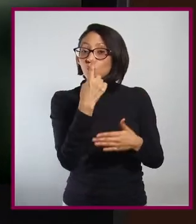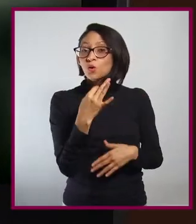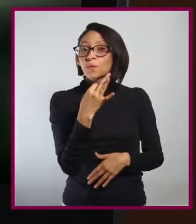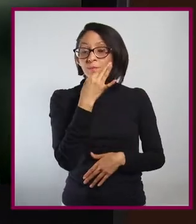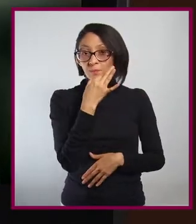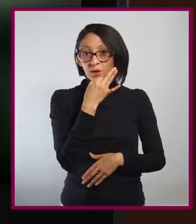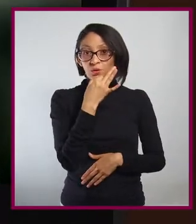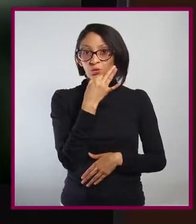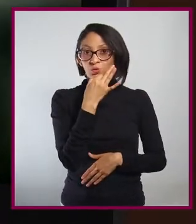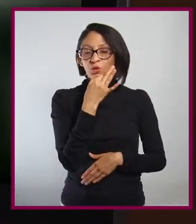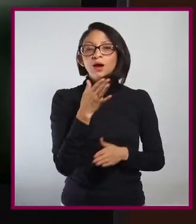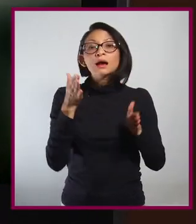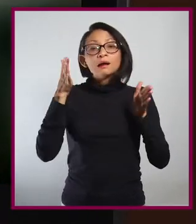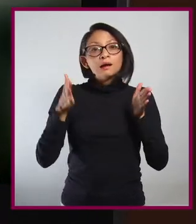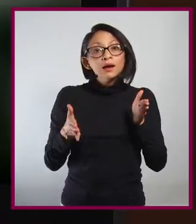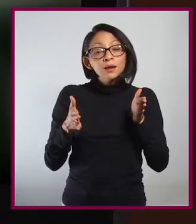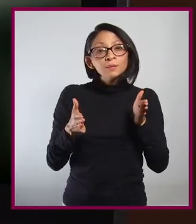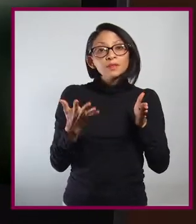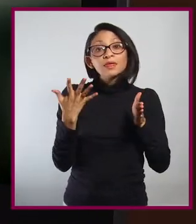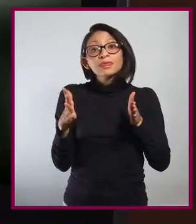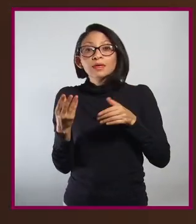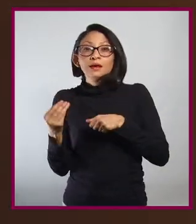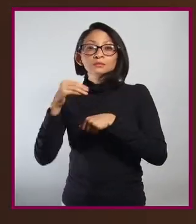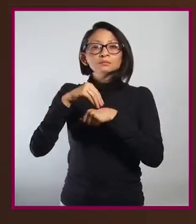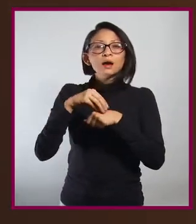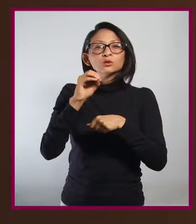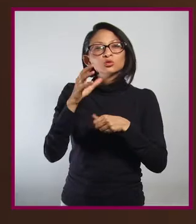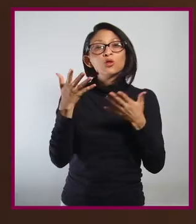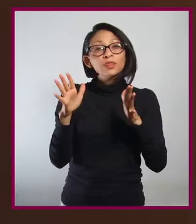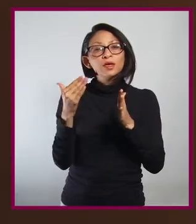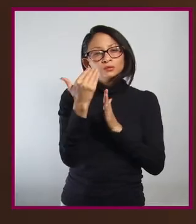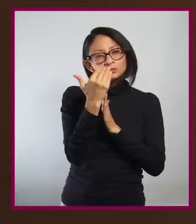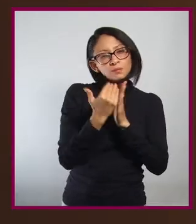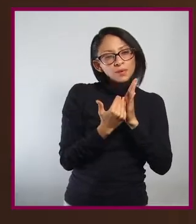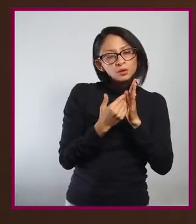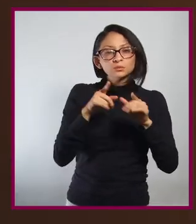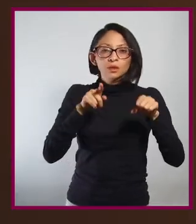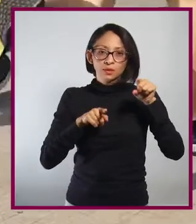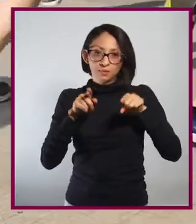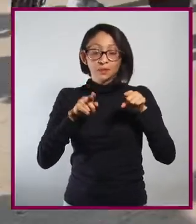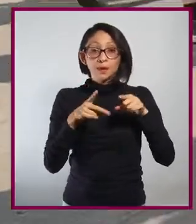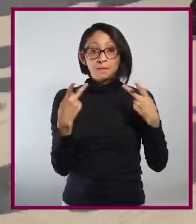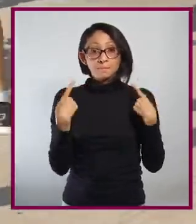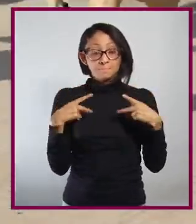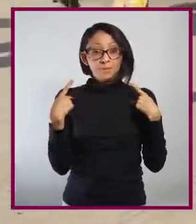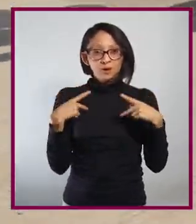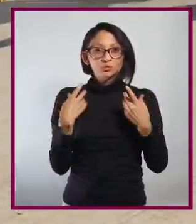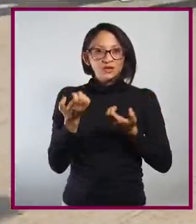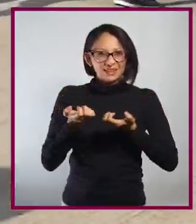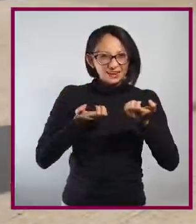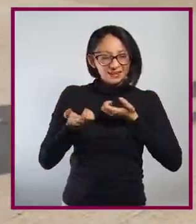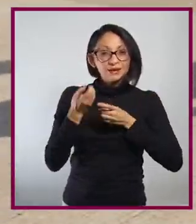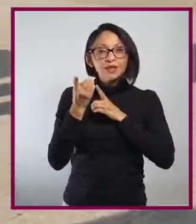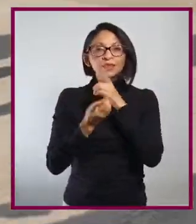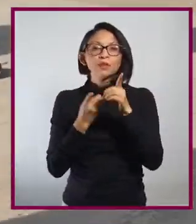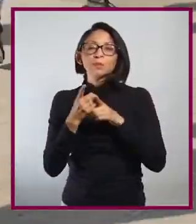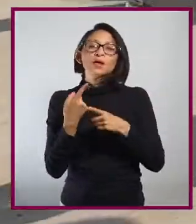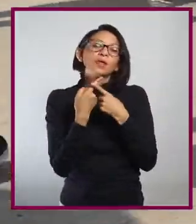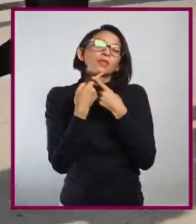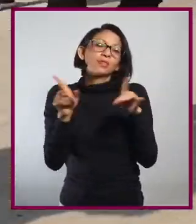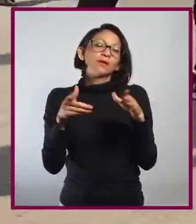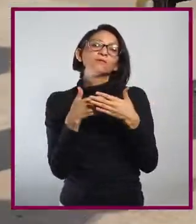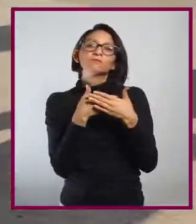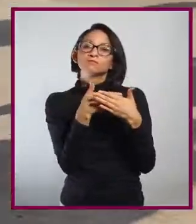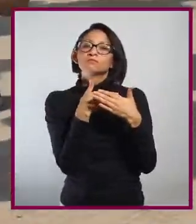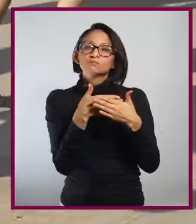por minuto y los límites son 10 más o 10 menos a este valor. Los atletas tienen una